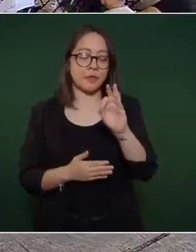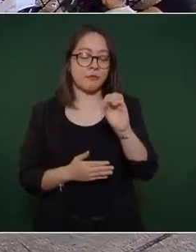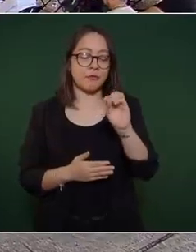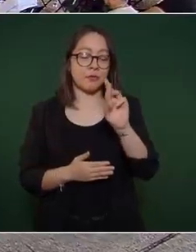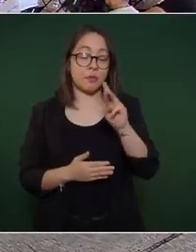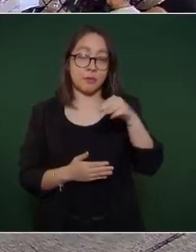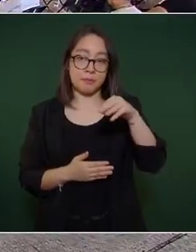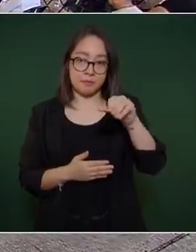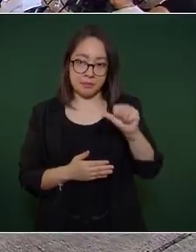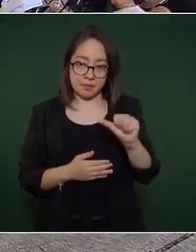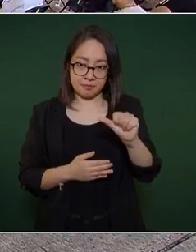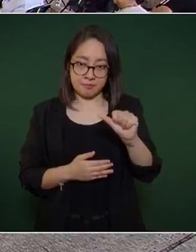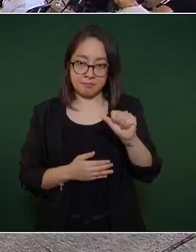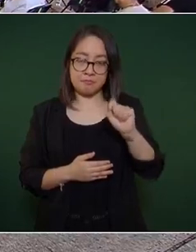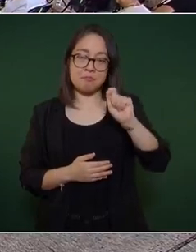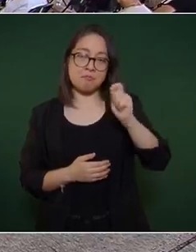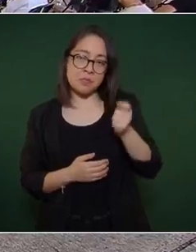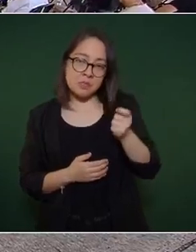que es un periódico,